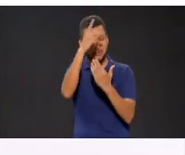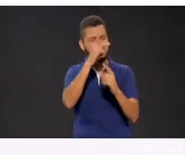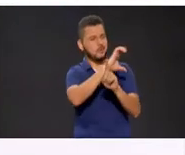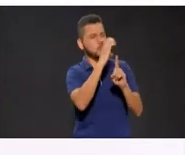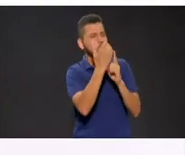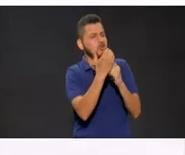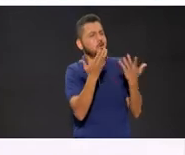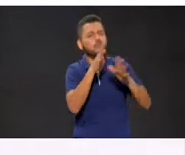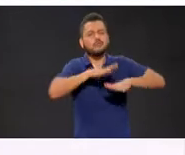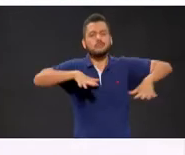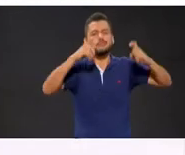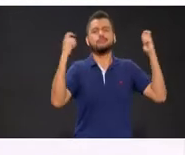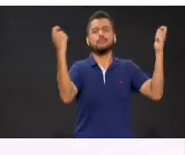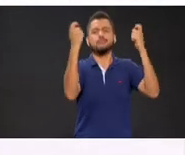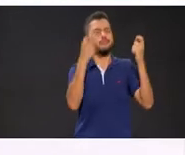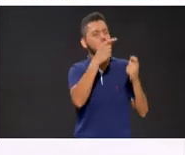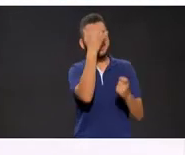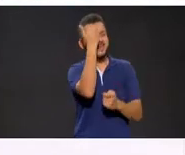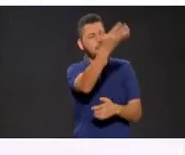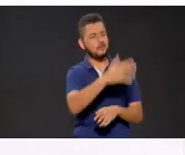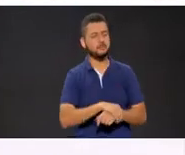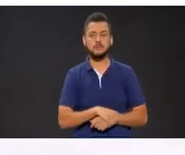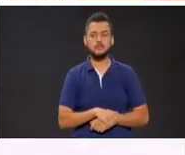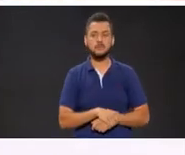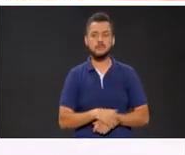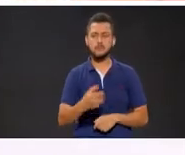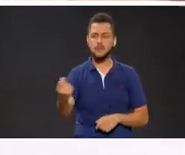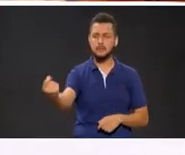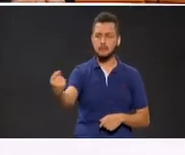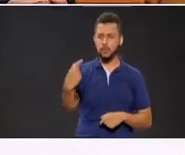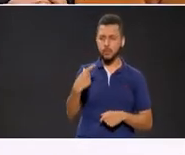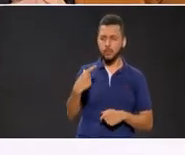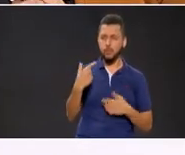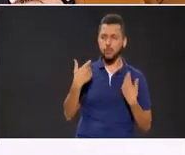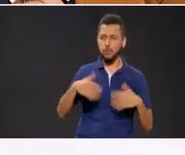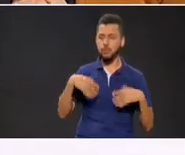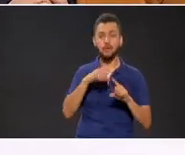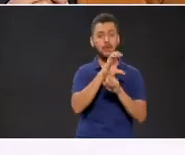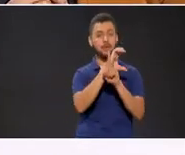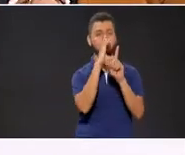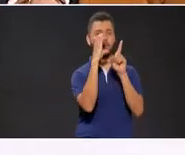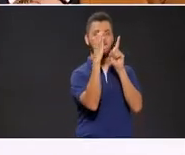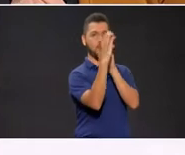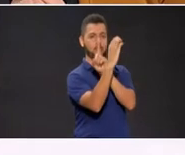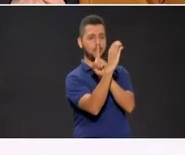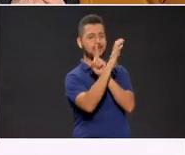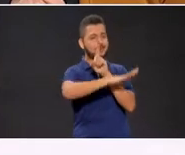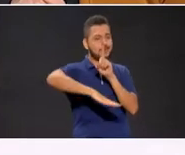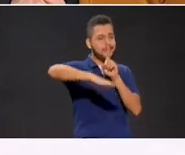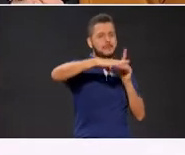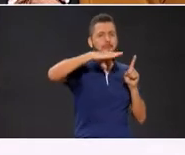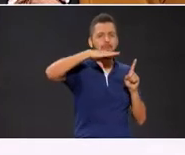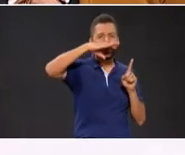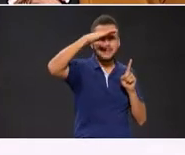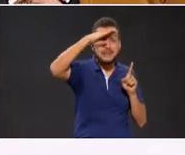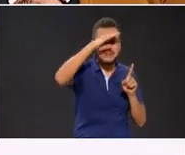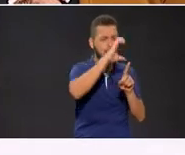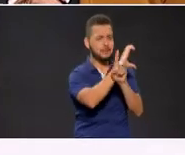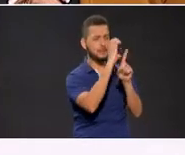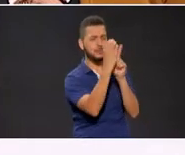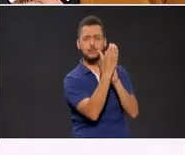medellín qué importante es la cultura en la ciudad de medellín y lo he dicho en diferentes espacios